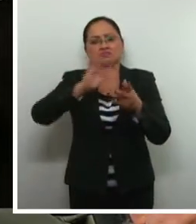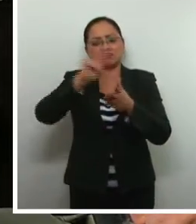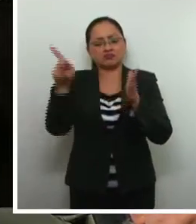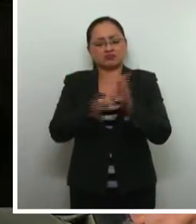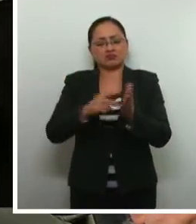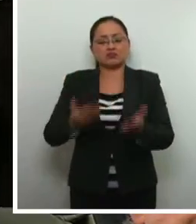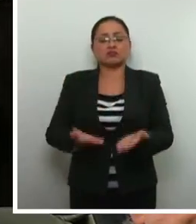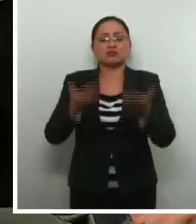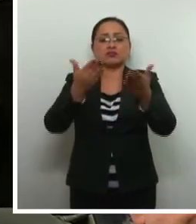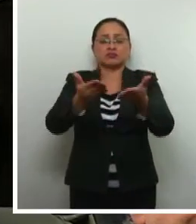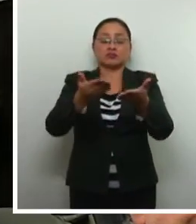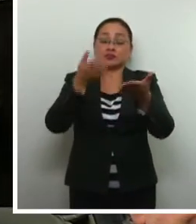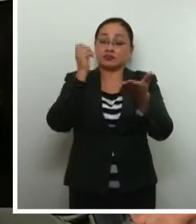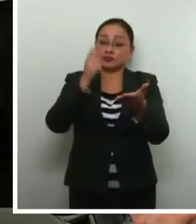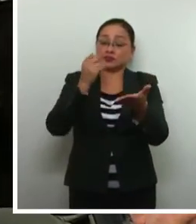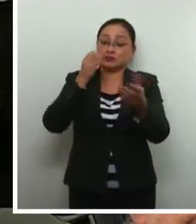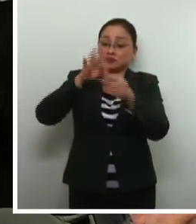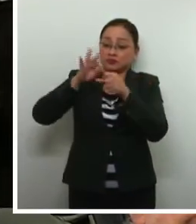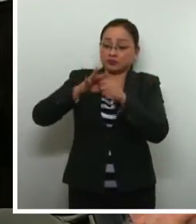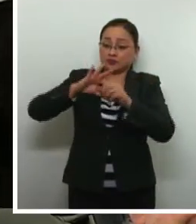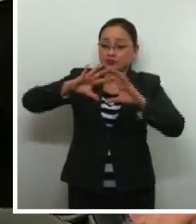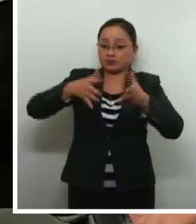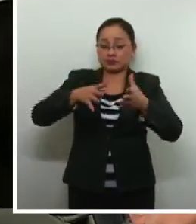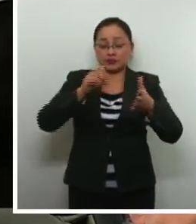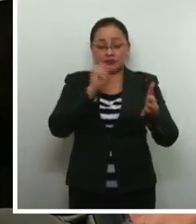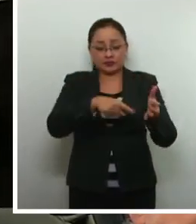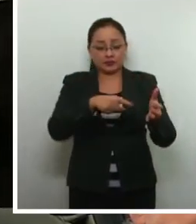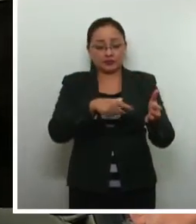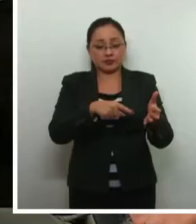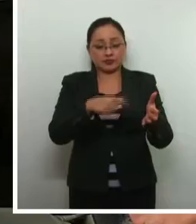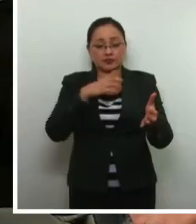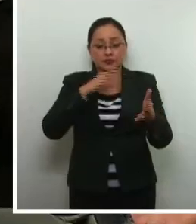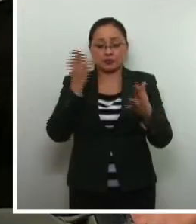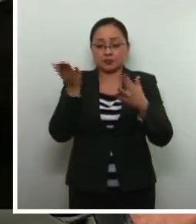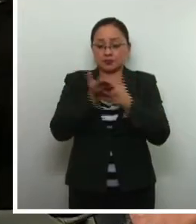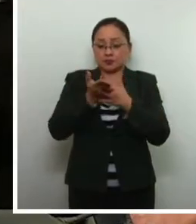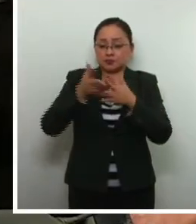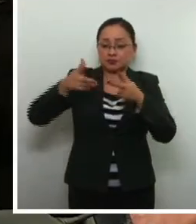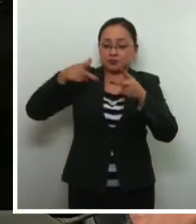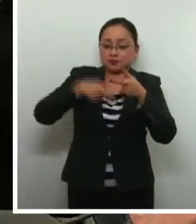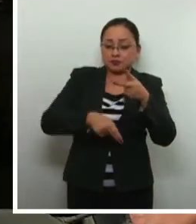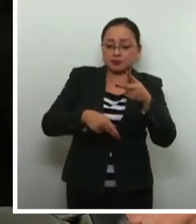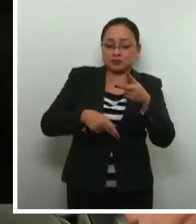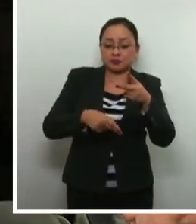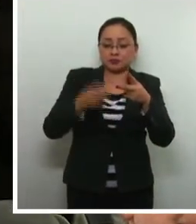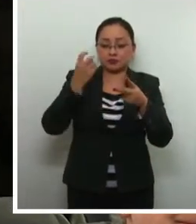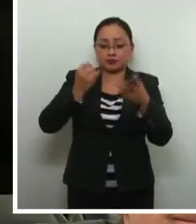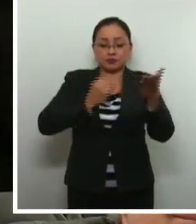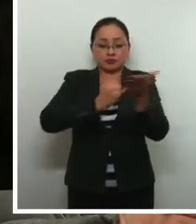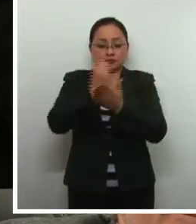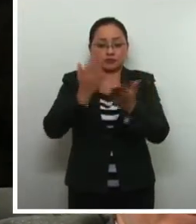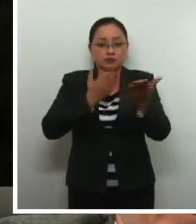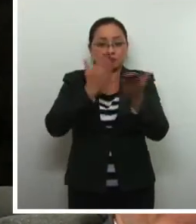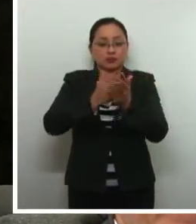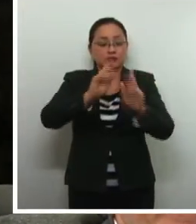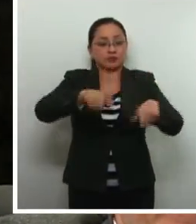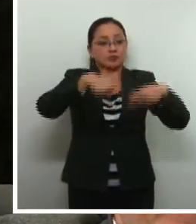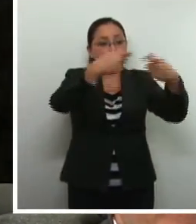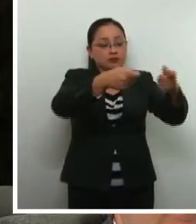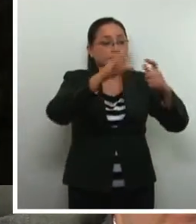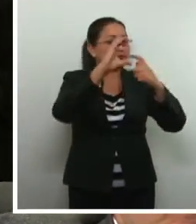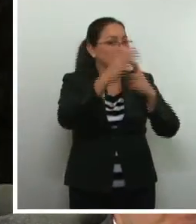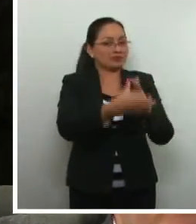sometió a votación en lo general. Se abrió una pausa. El dictamen no regresó a comisiones,